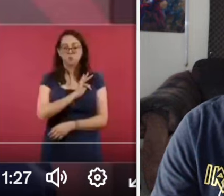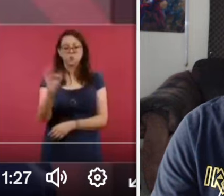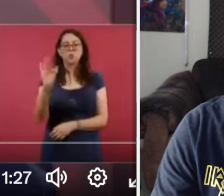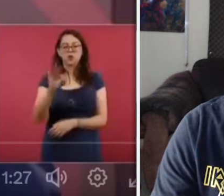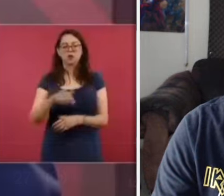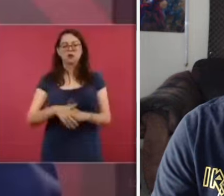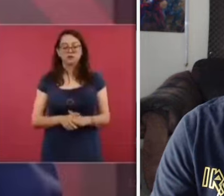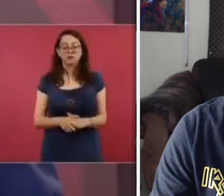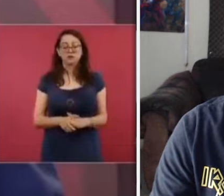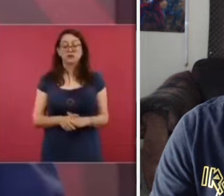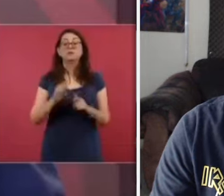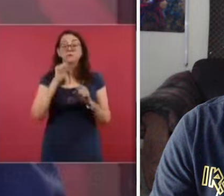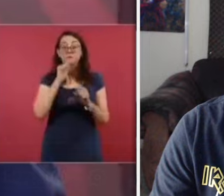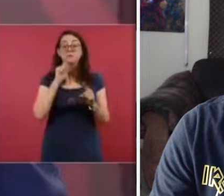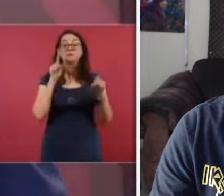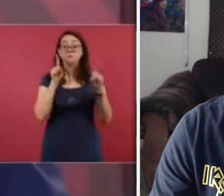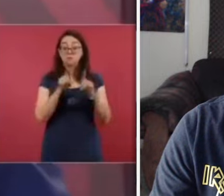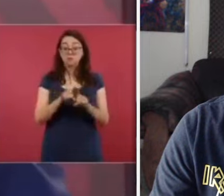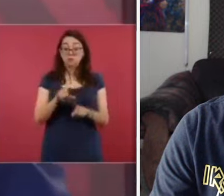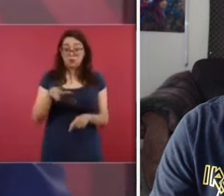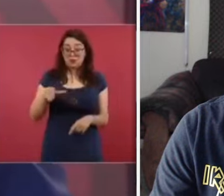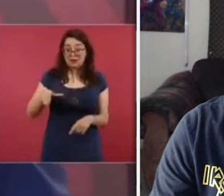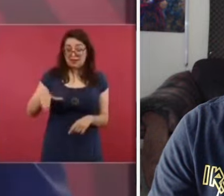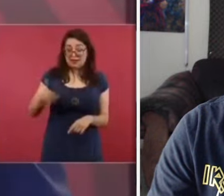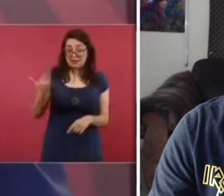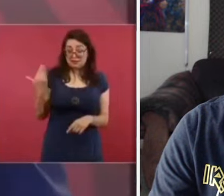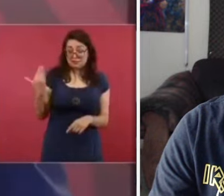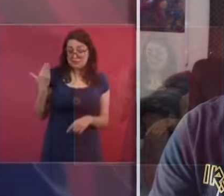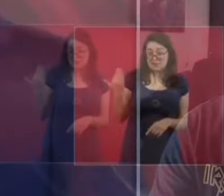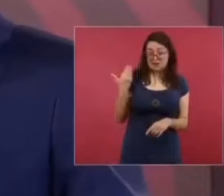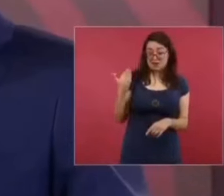manera por la agresión